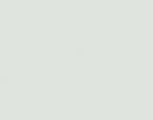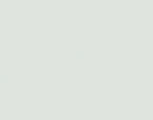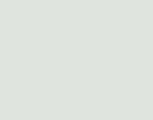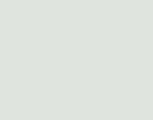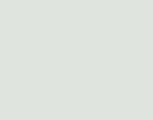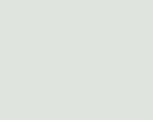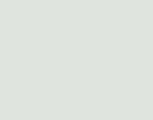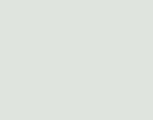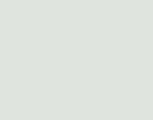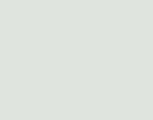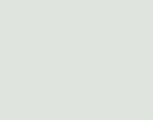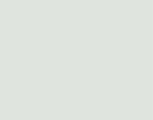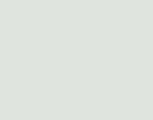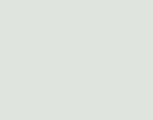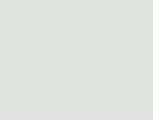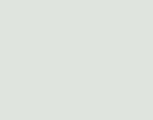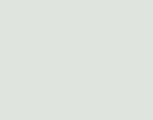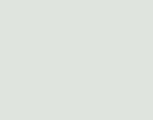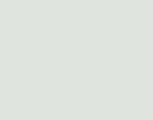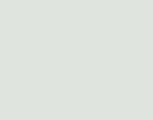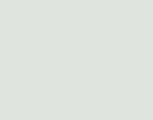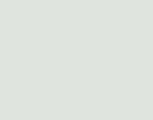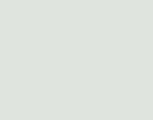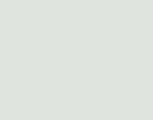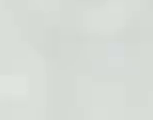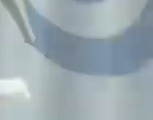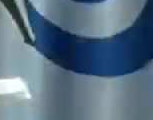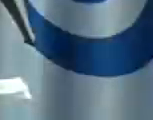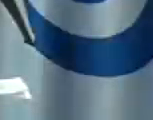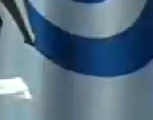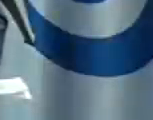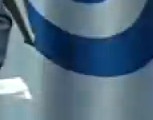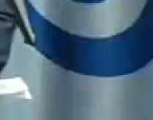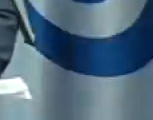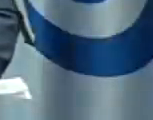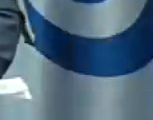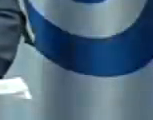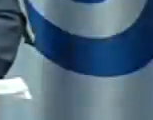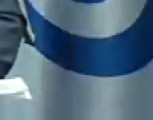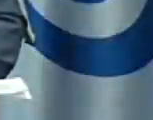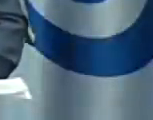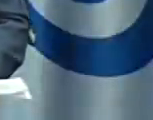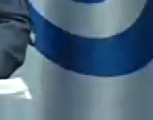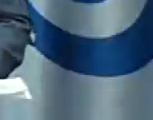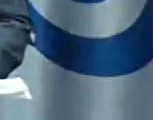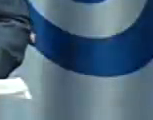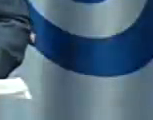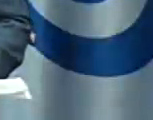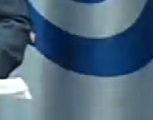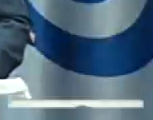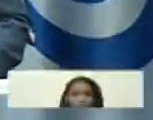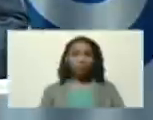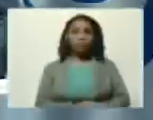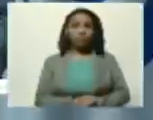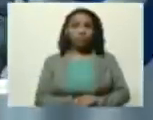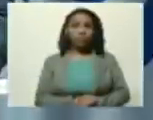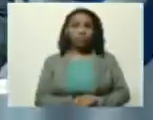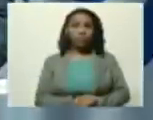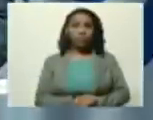que previamente fue devastado sin estar, según nuestro criterio, desincorporado con